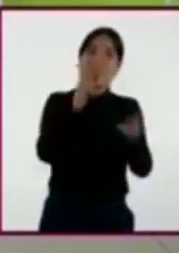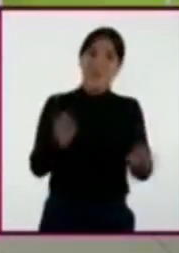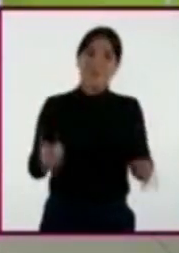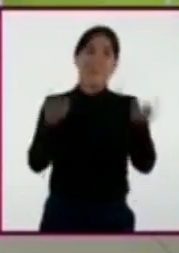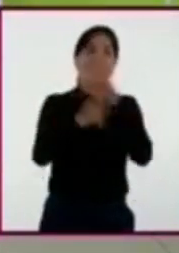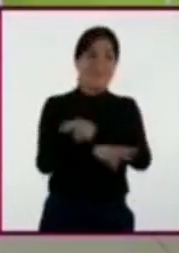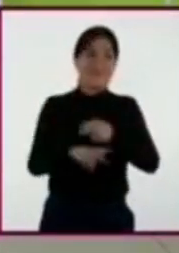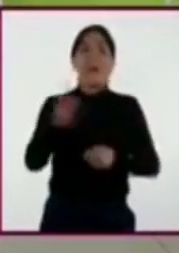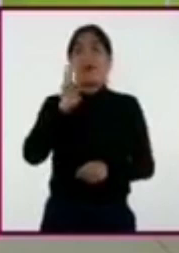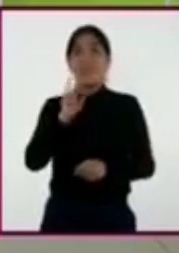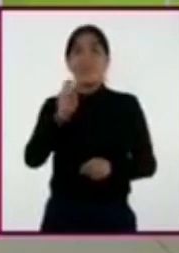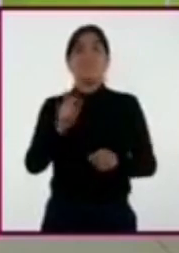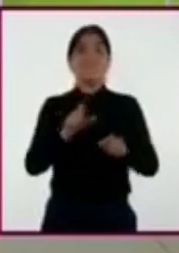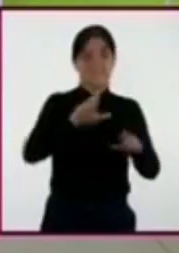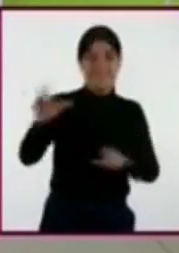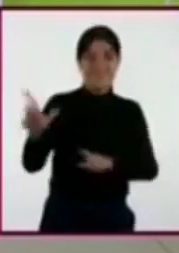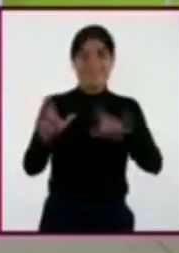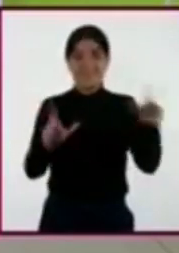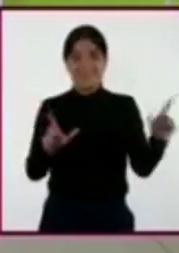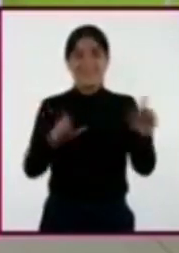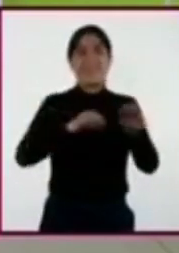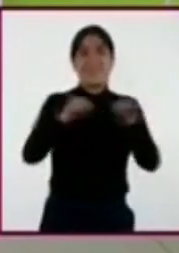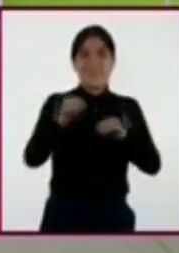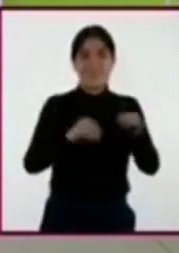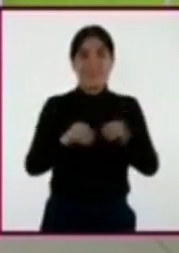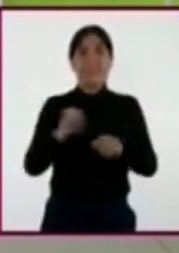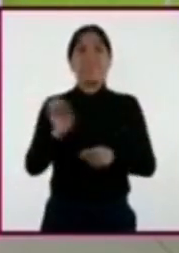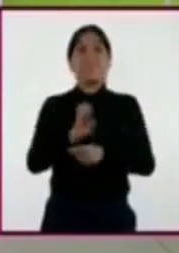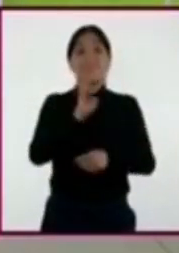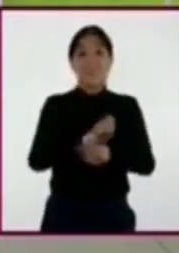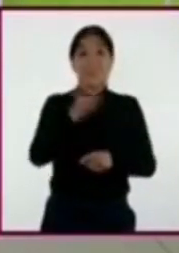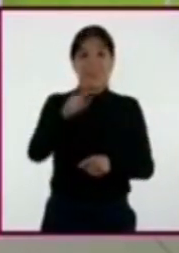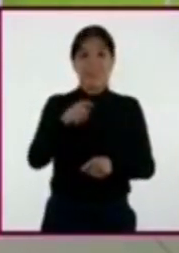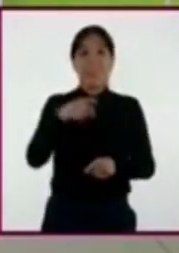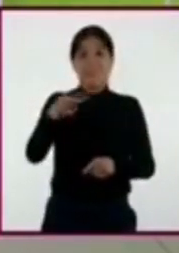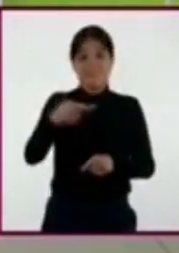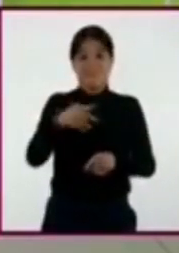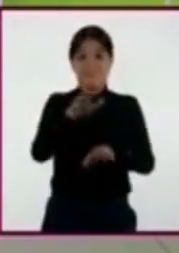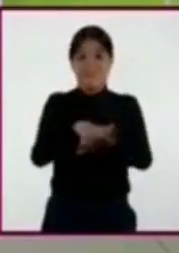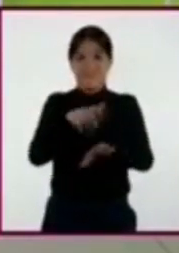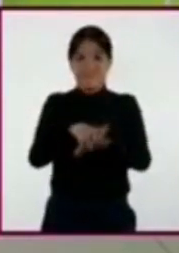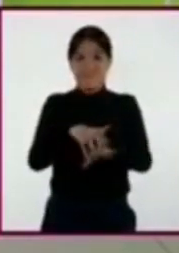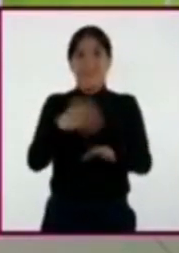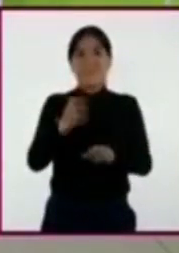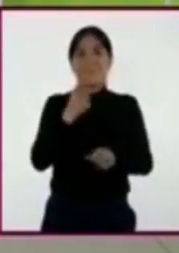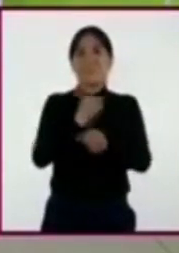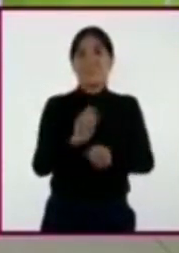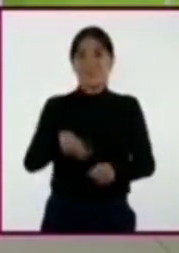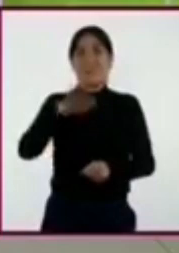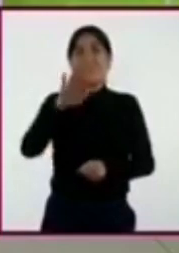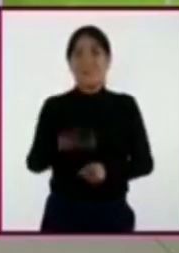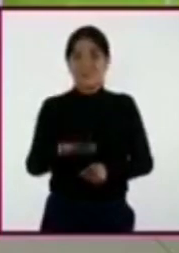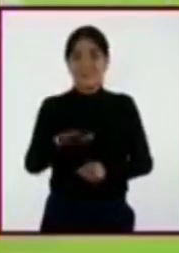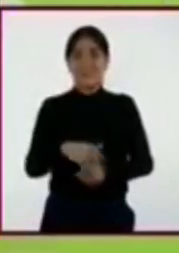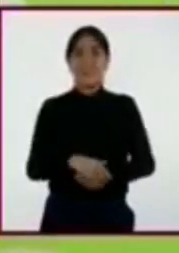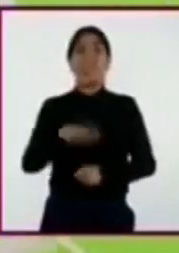estamos trabajando nuestra lateralidad. Entonces, el pie contrario da el primer paso. Comenzamos